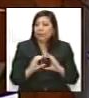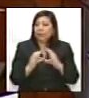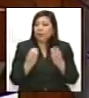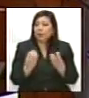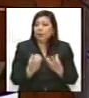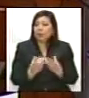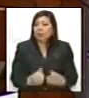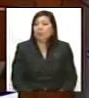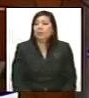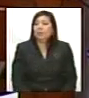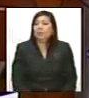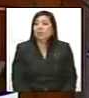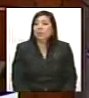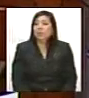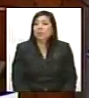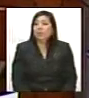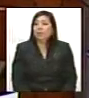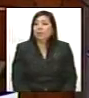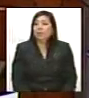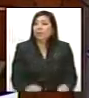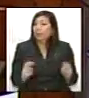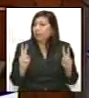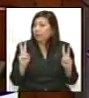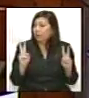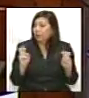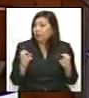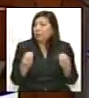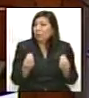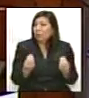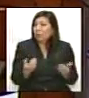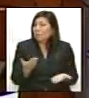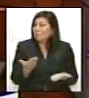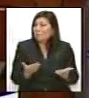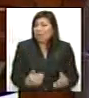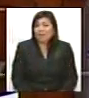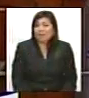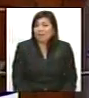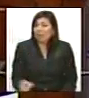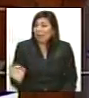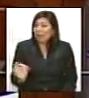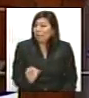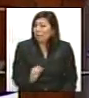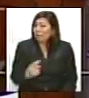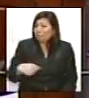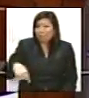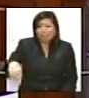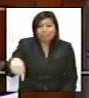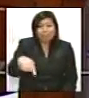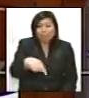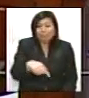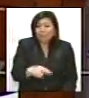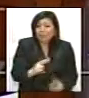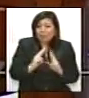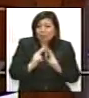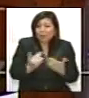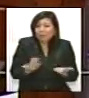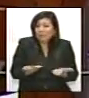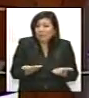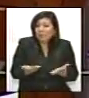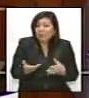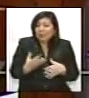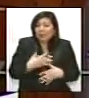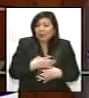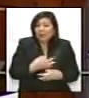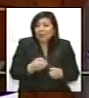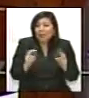presidenta agotemos el tema porque al parecer a ninguno de nosotros ahora nos resulta que es interés